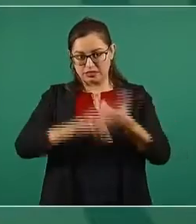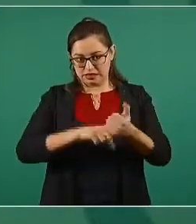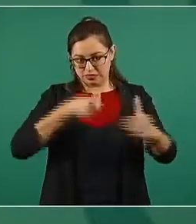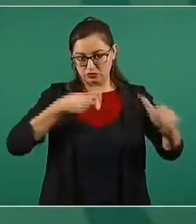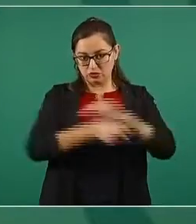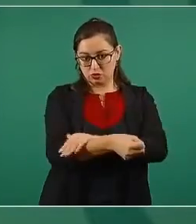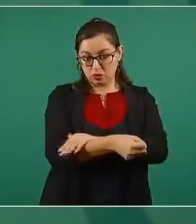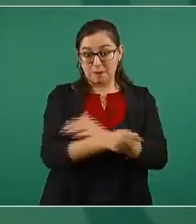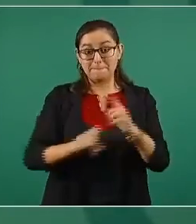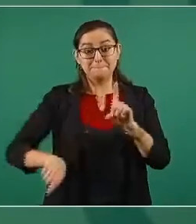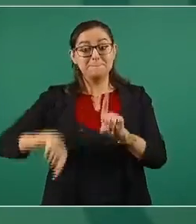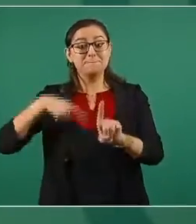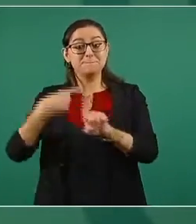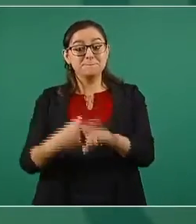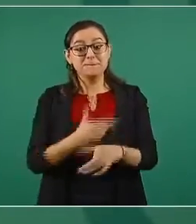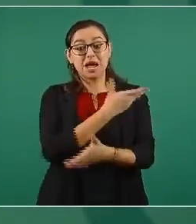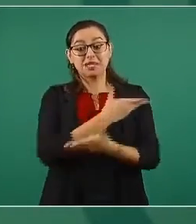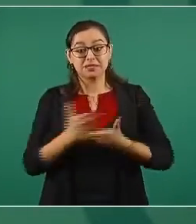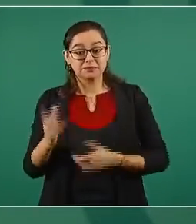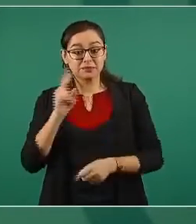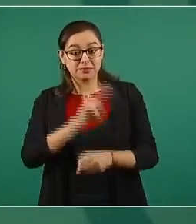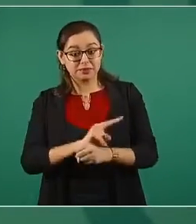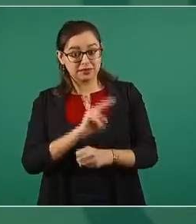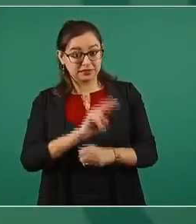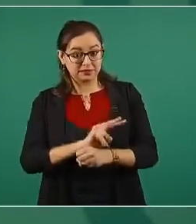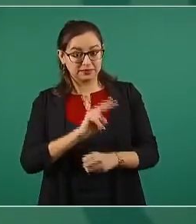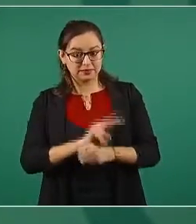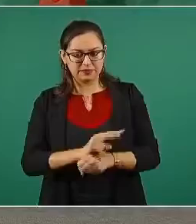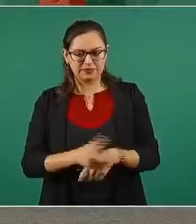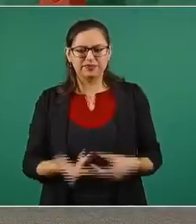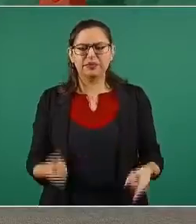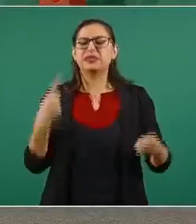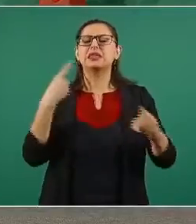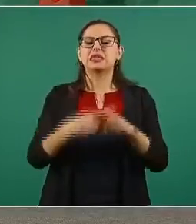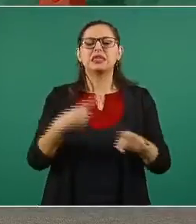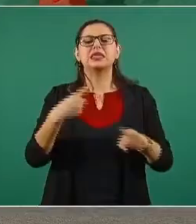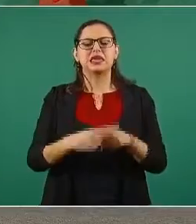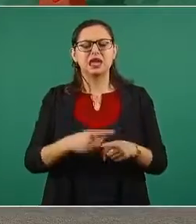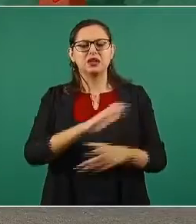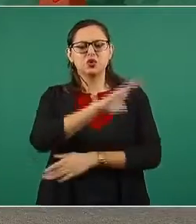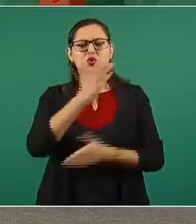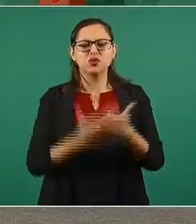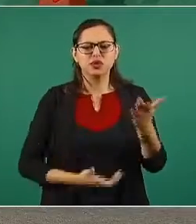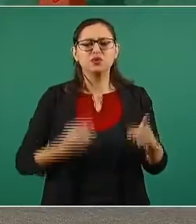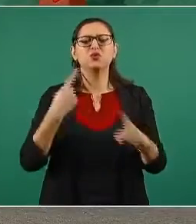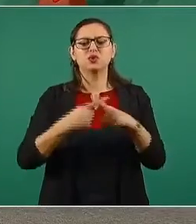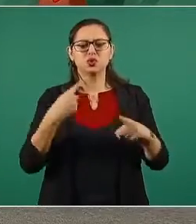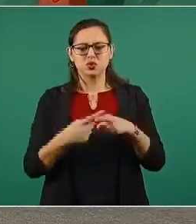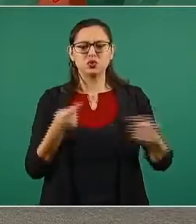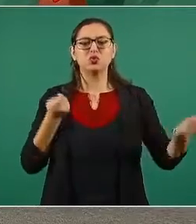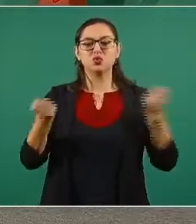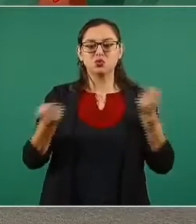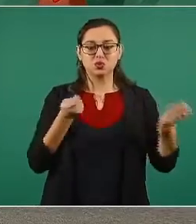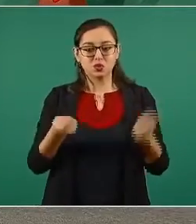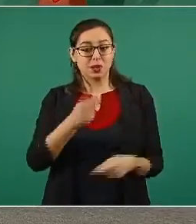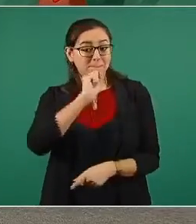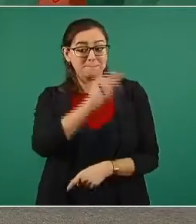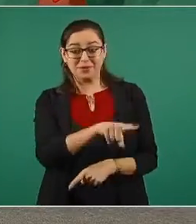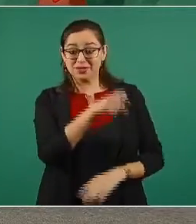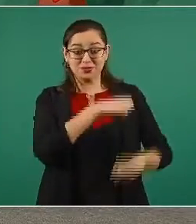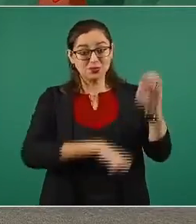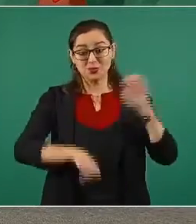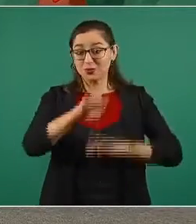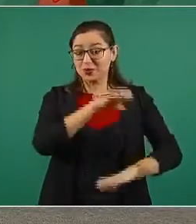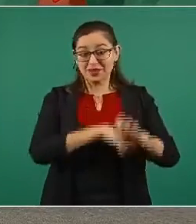¿A quiénes les dieron estos contratos? Pues a las grandes empresas, a los mismos que les dieron